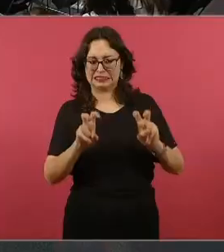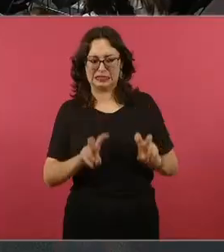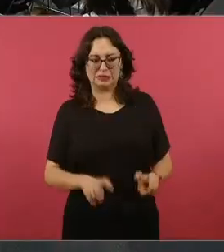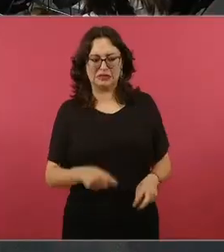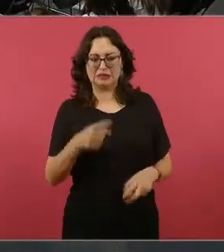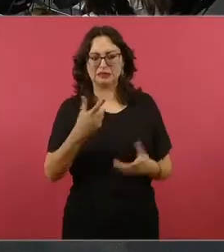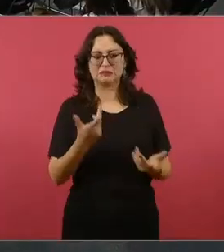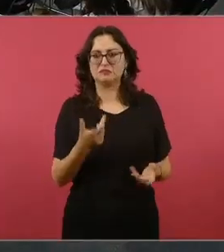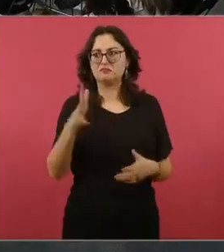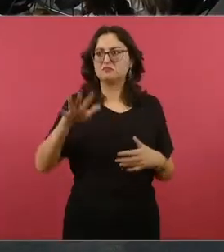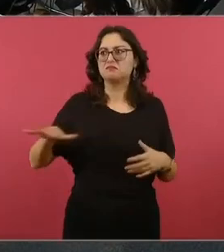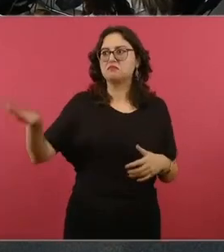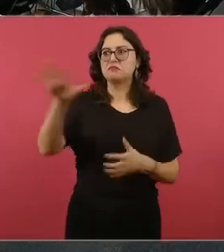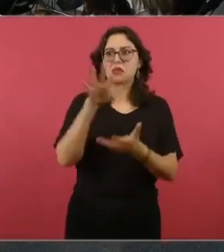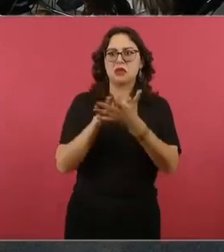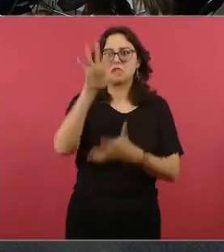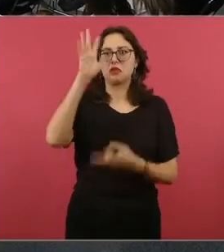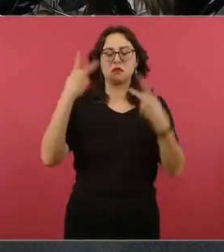pendientes,